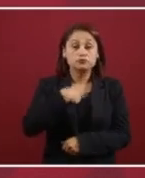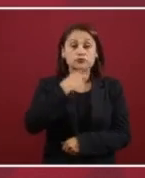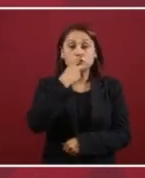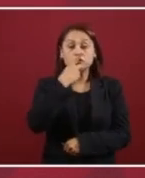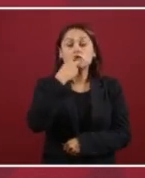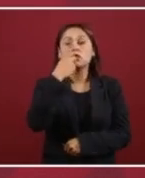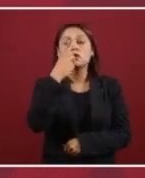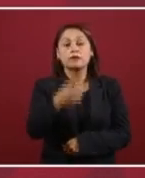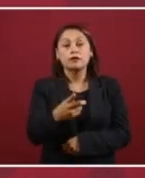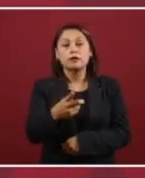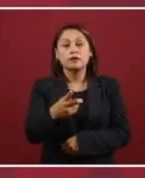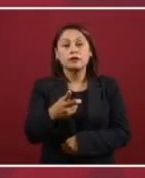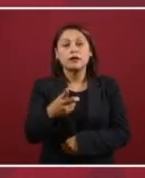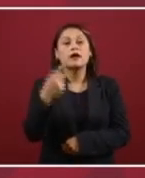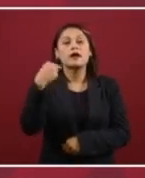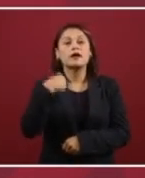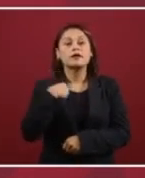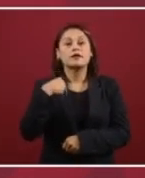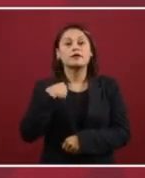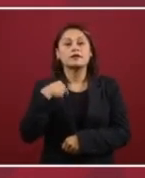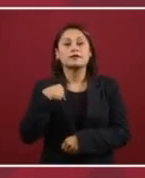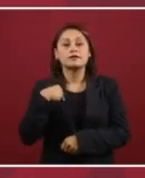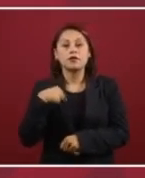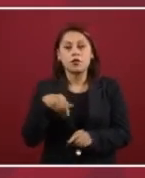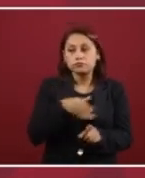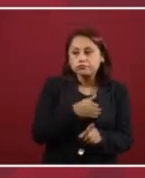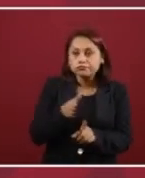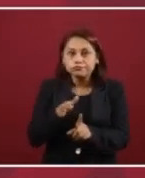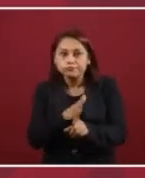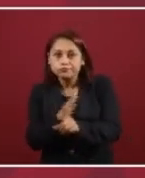persecución, que no era mi fuerte la venganza,